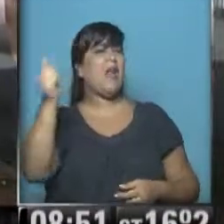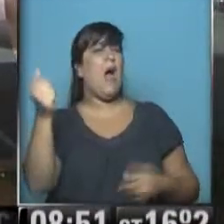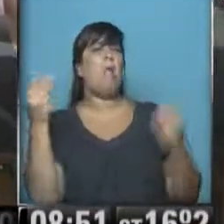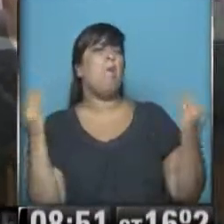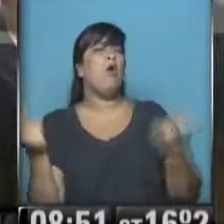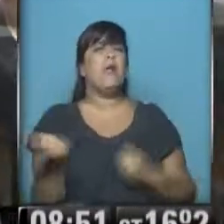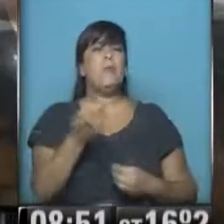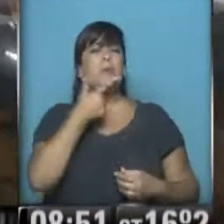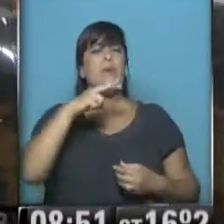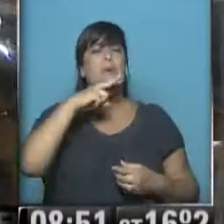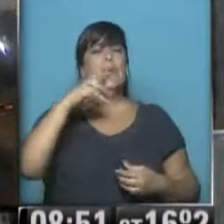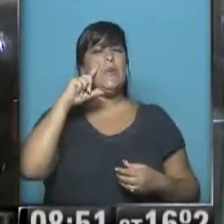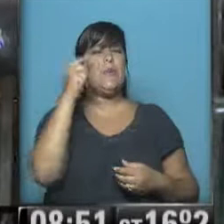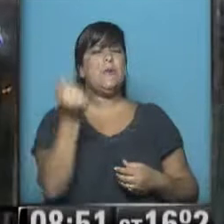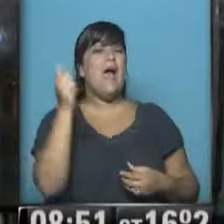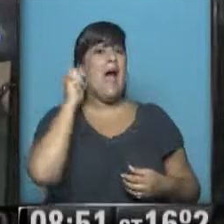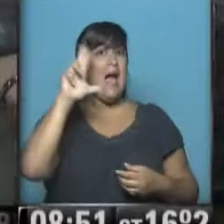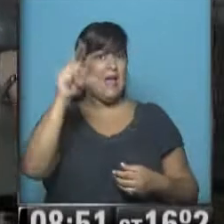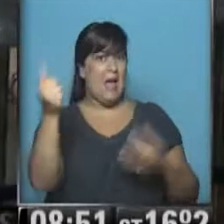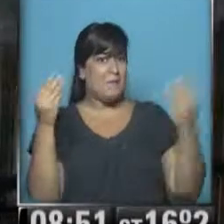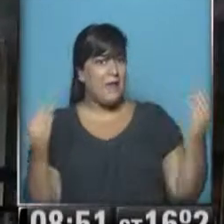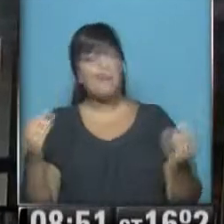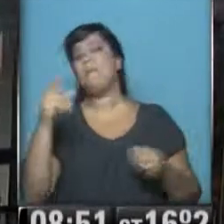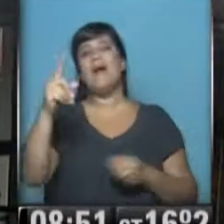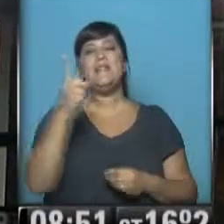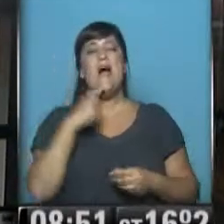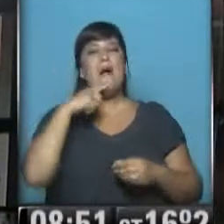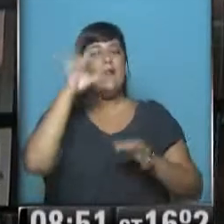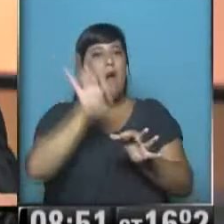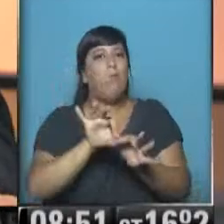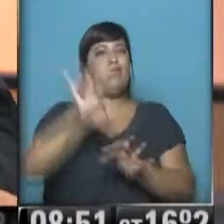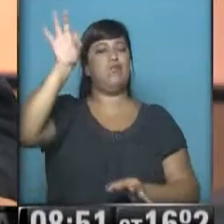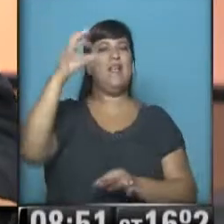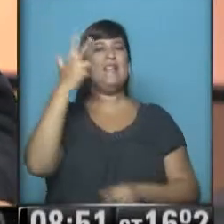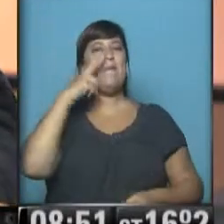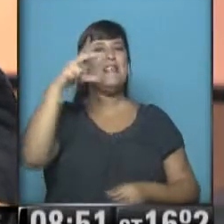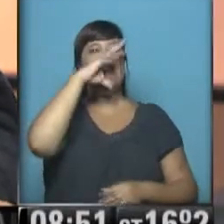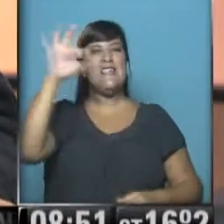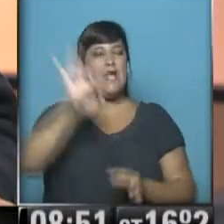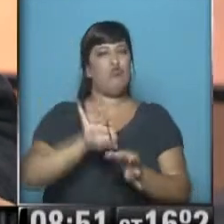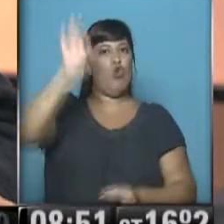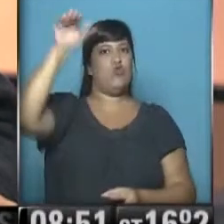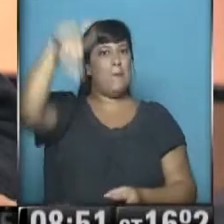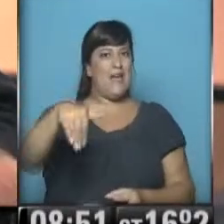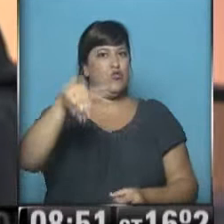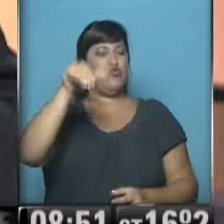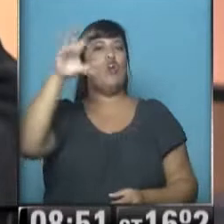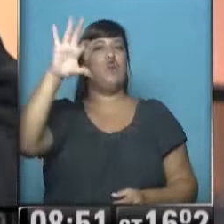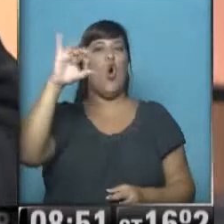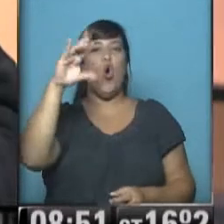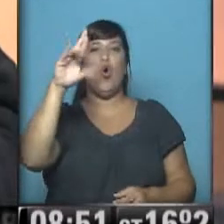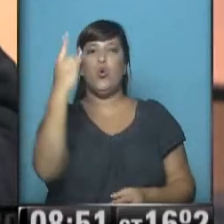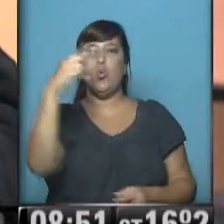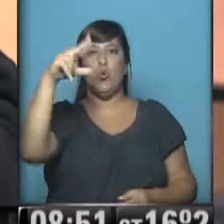Viagra? Pasa lo siguiente, River va a jugar en la altura, 3.700 metros sobre el nivel del mar. Esto va a ser allí en Oruro, en San